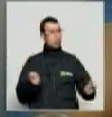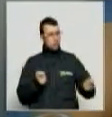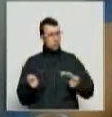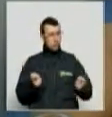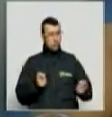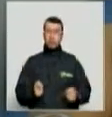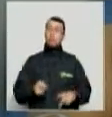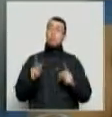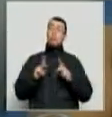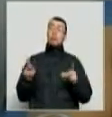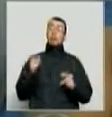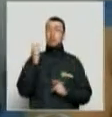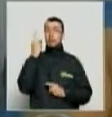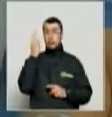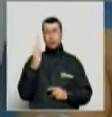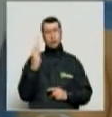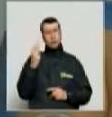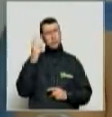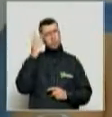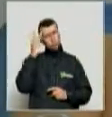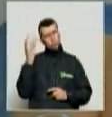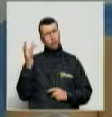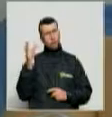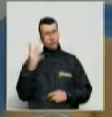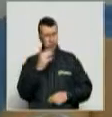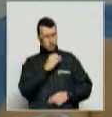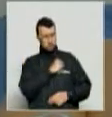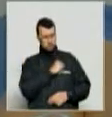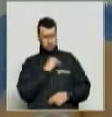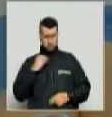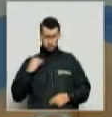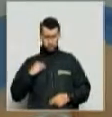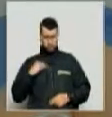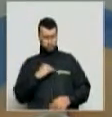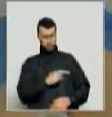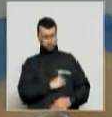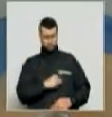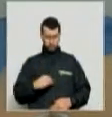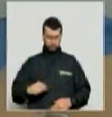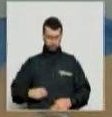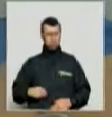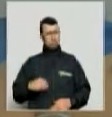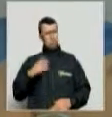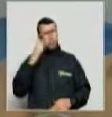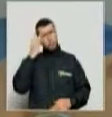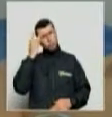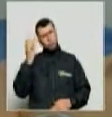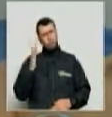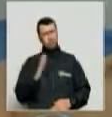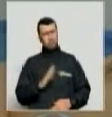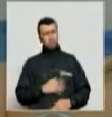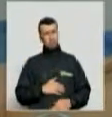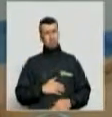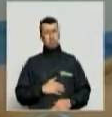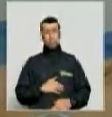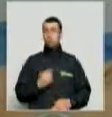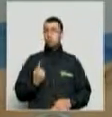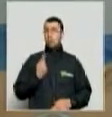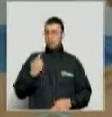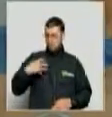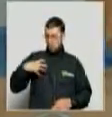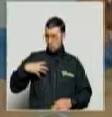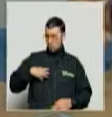gente entienda por qué le colocan tantos dispositivos y electrodos a la persona. Si se supone que uno va a estudiar es el